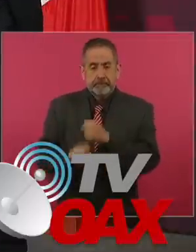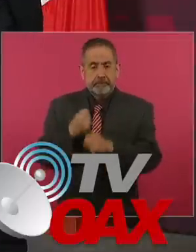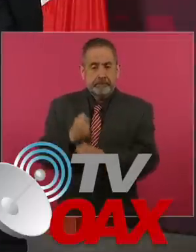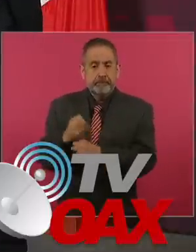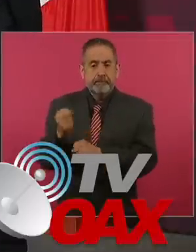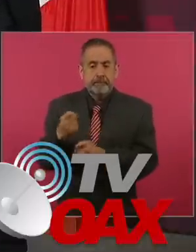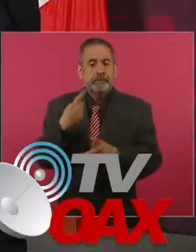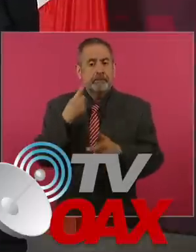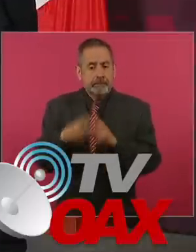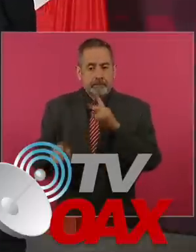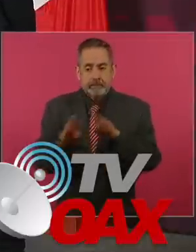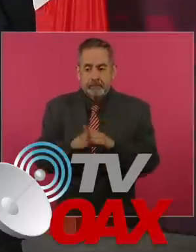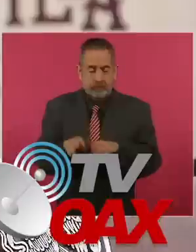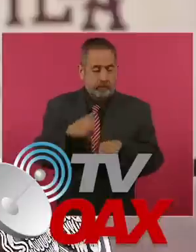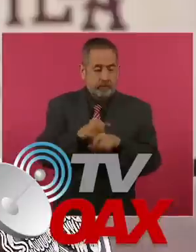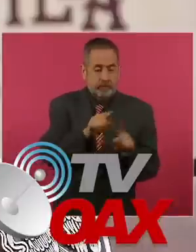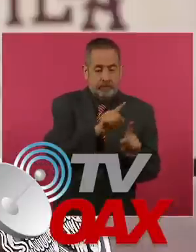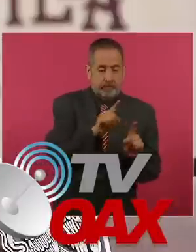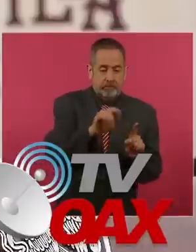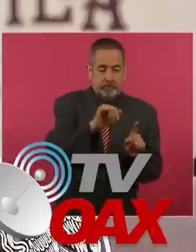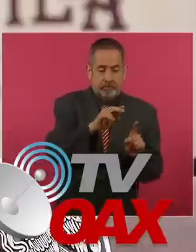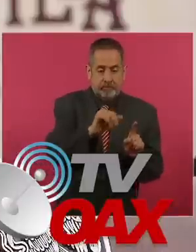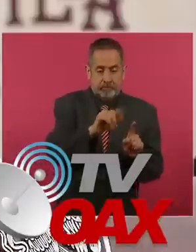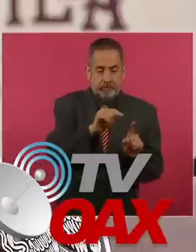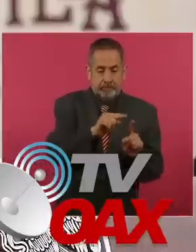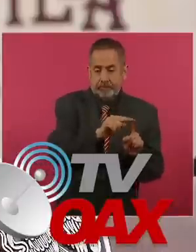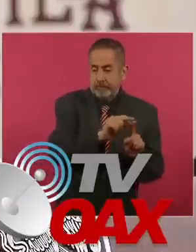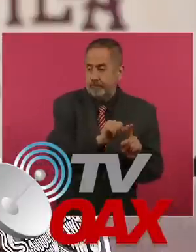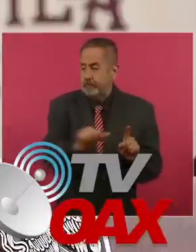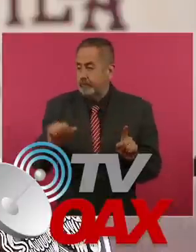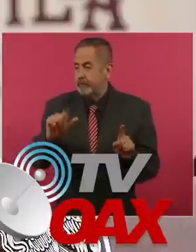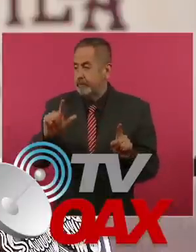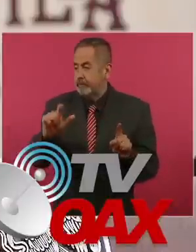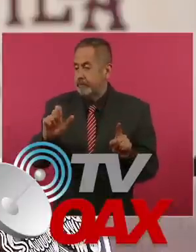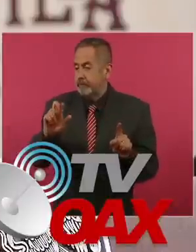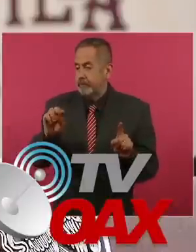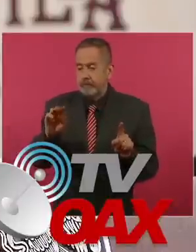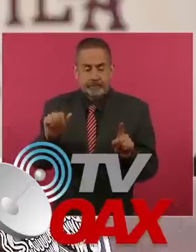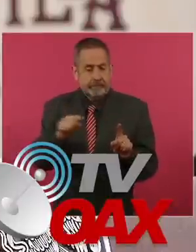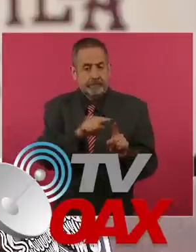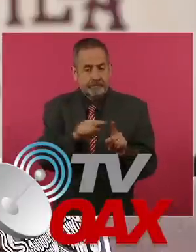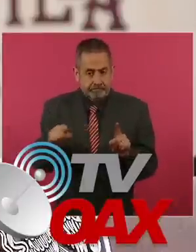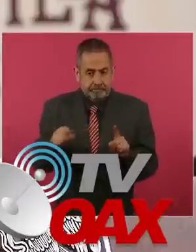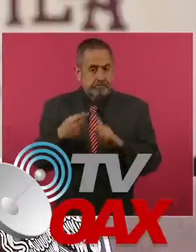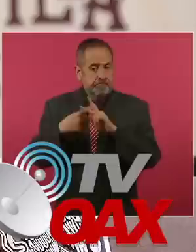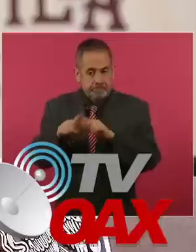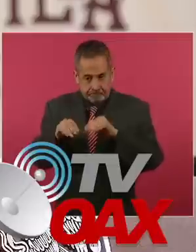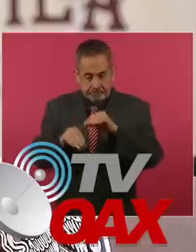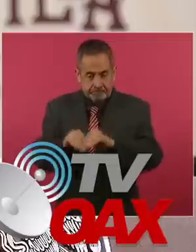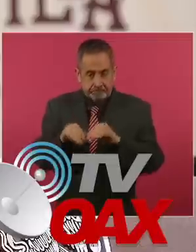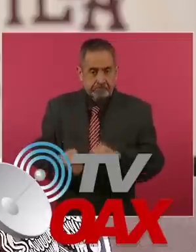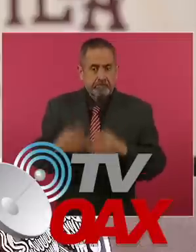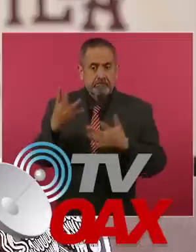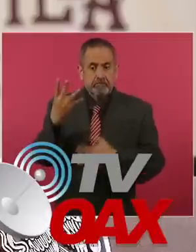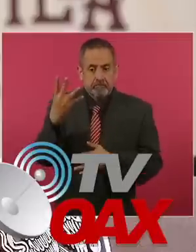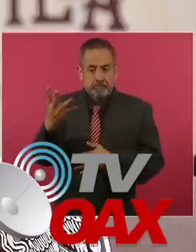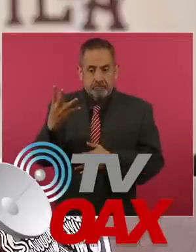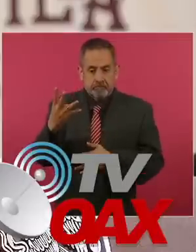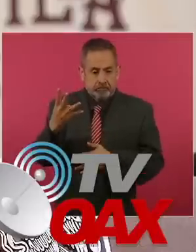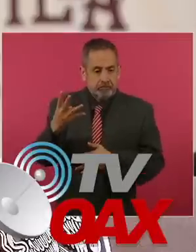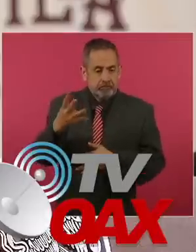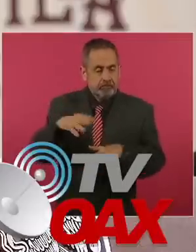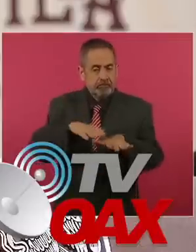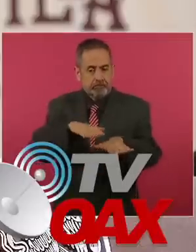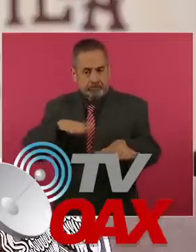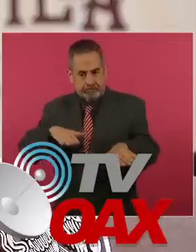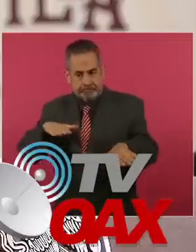Vamos a iniciar con el tramo Sinacantepec a Lerma en el Estado de México. Vamos a iniciar con 4 trenes, de los cuales ya están